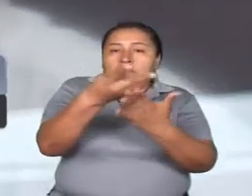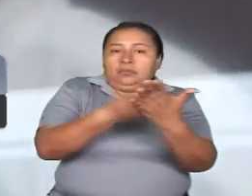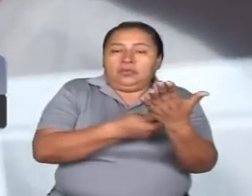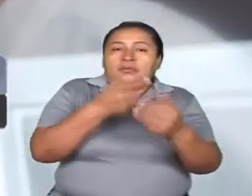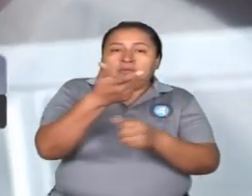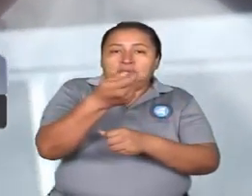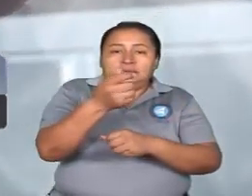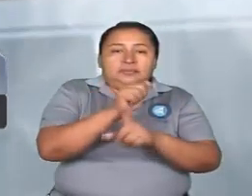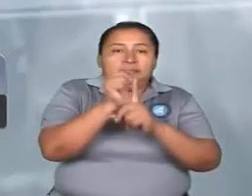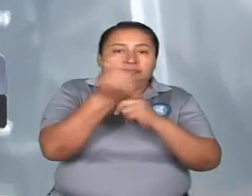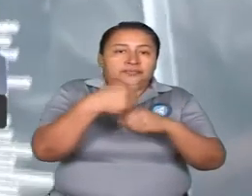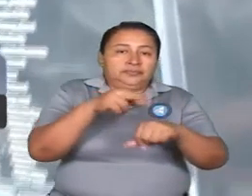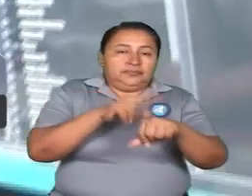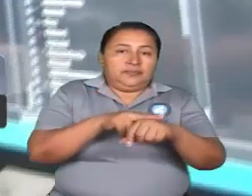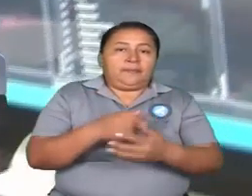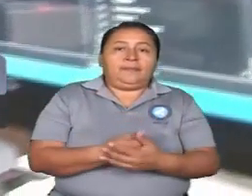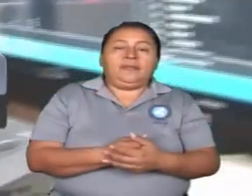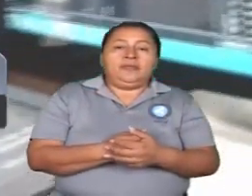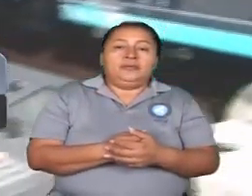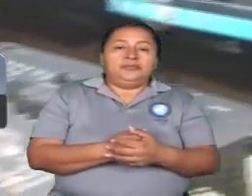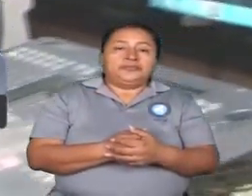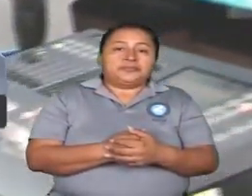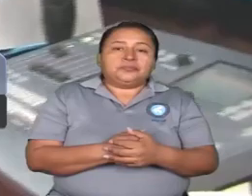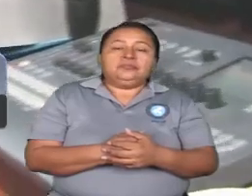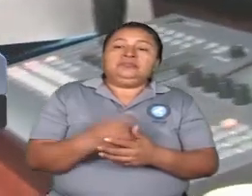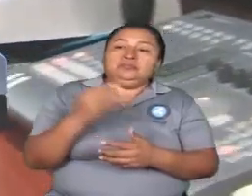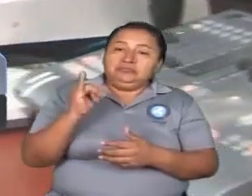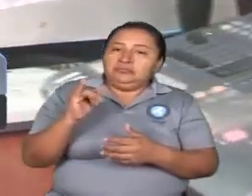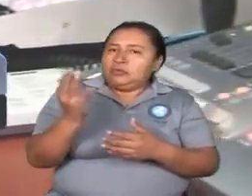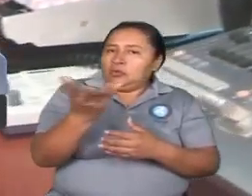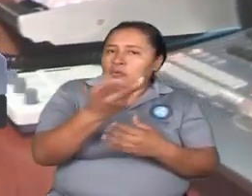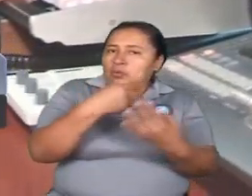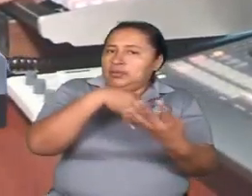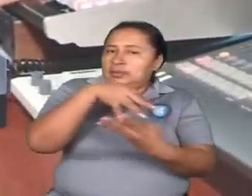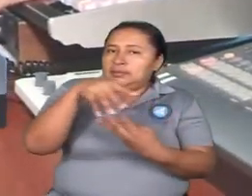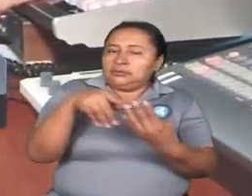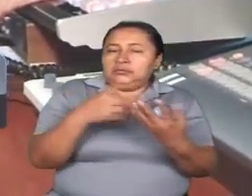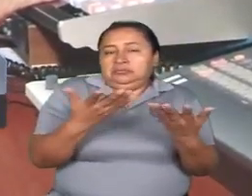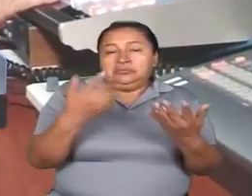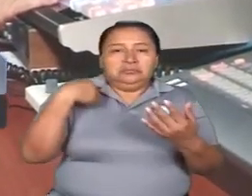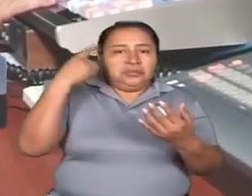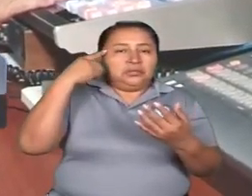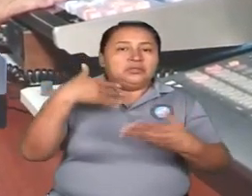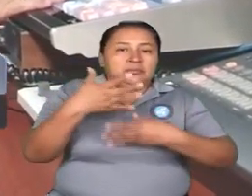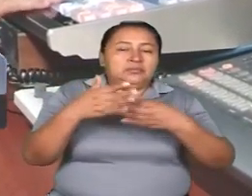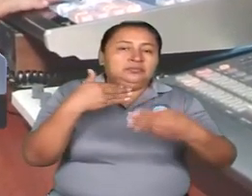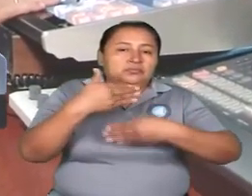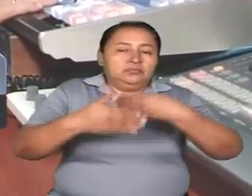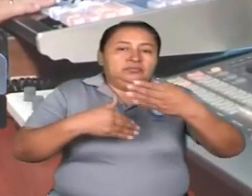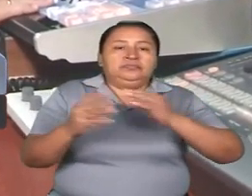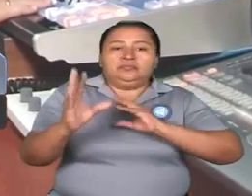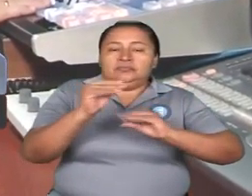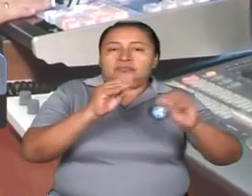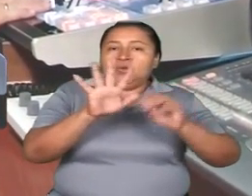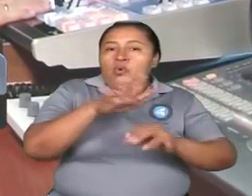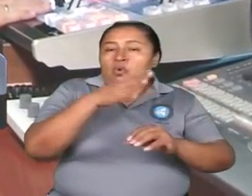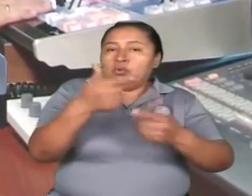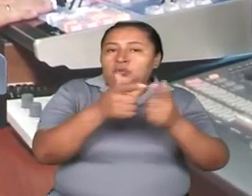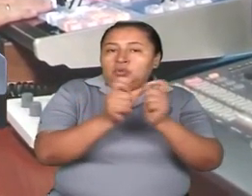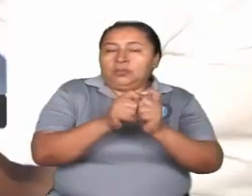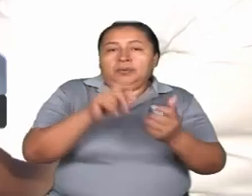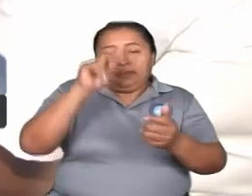canal parlamentario de la Asamblea Nacional. Y toda la correlación también, me imagino que conllevó también un proceso de conversación con las otras fuerzas